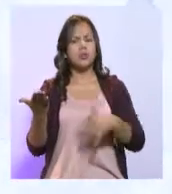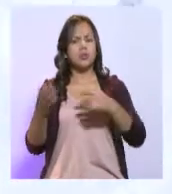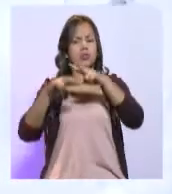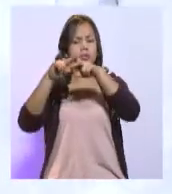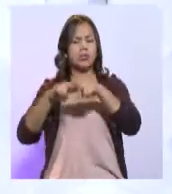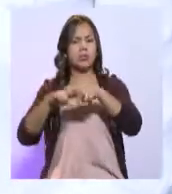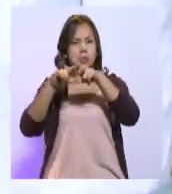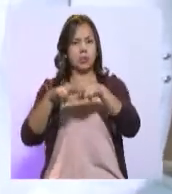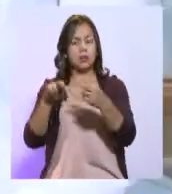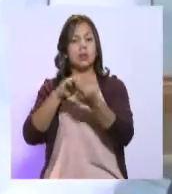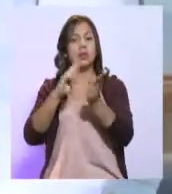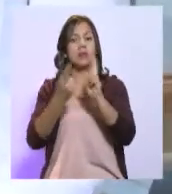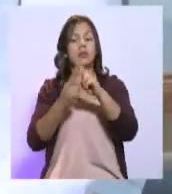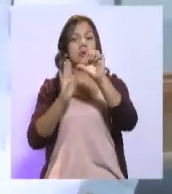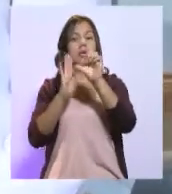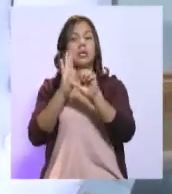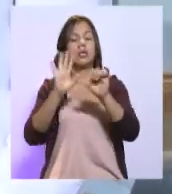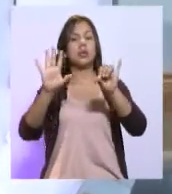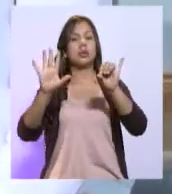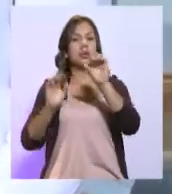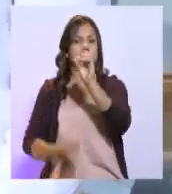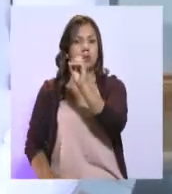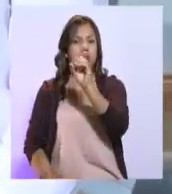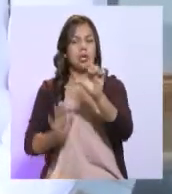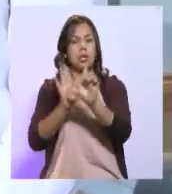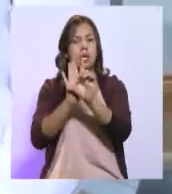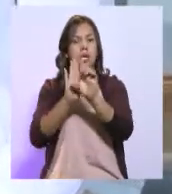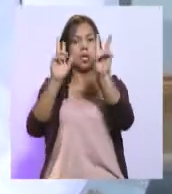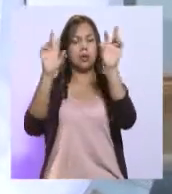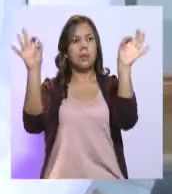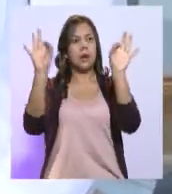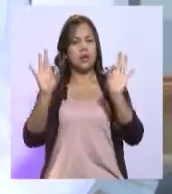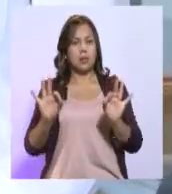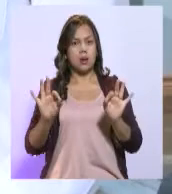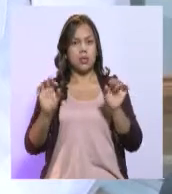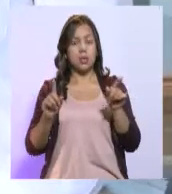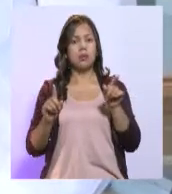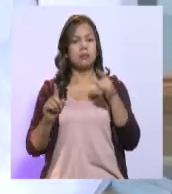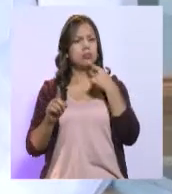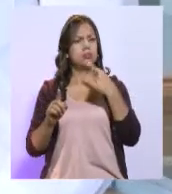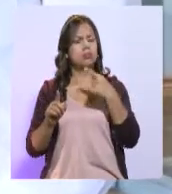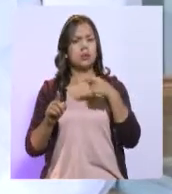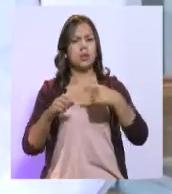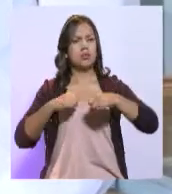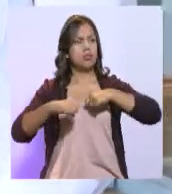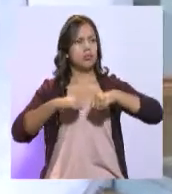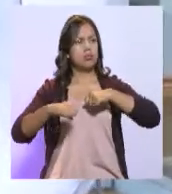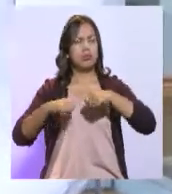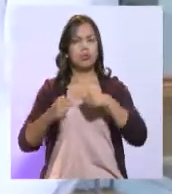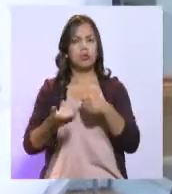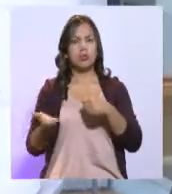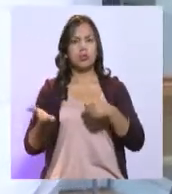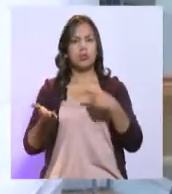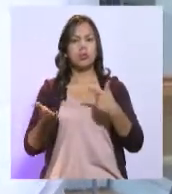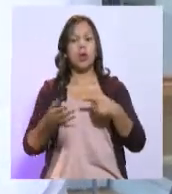analizar las reformas al artículo 60 de la Ley de Energía Eléctrica, que trata sobre la facturación a consumidores finales. ¿Qué es lo que propone este